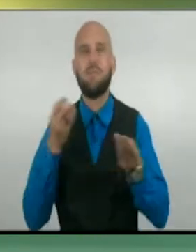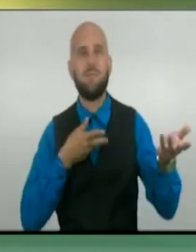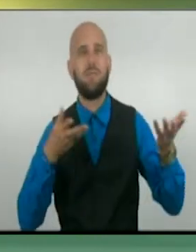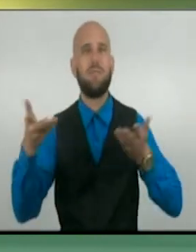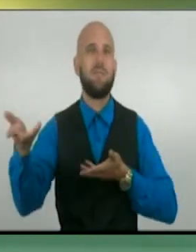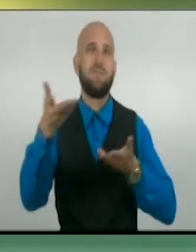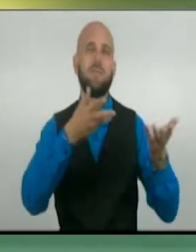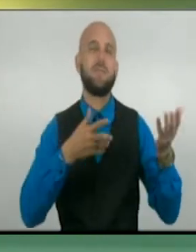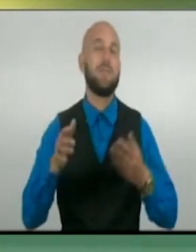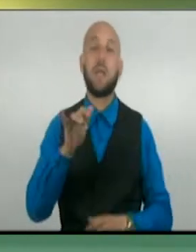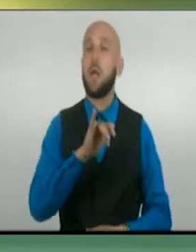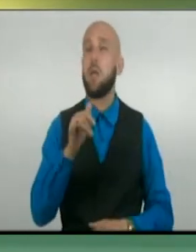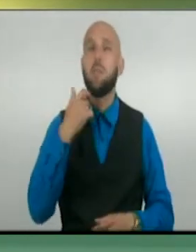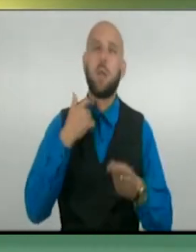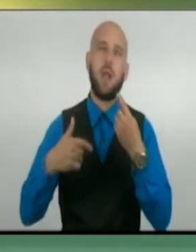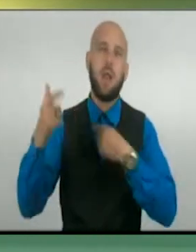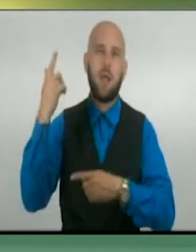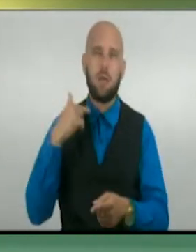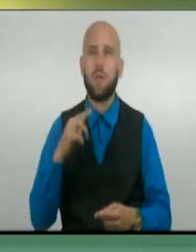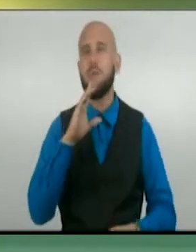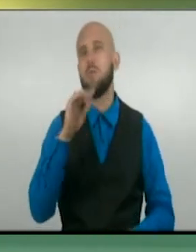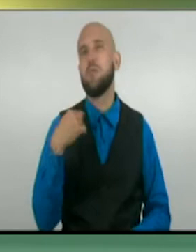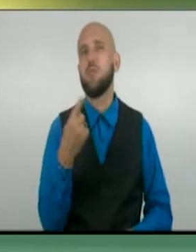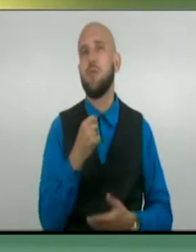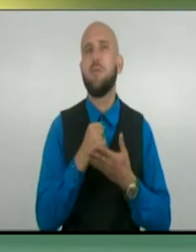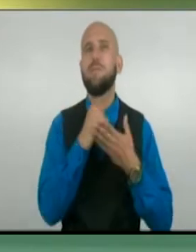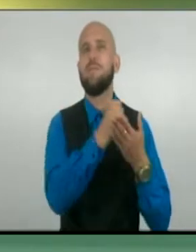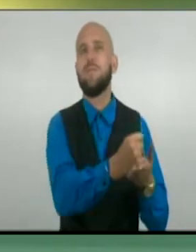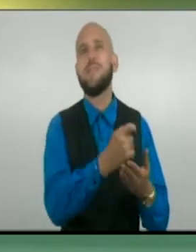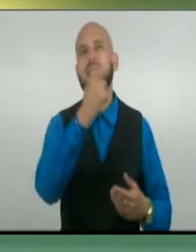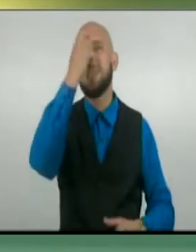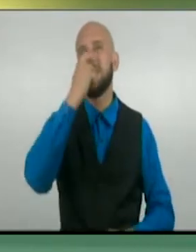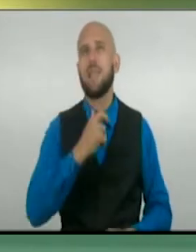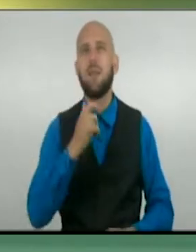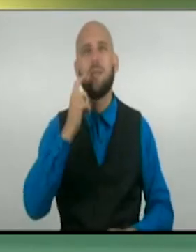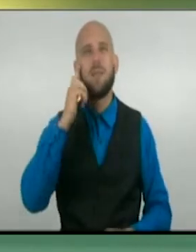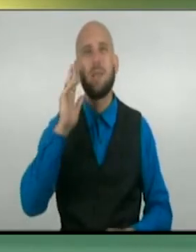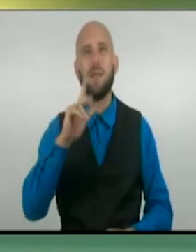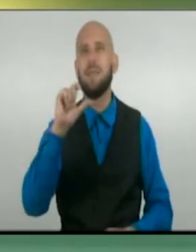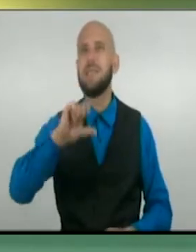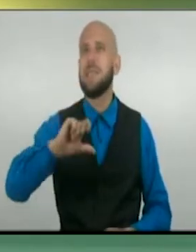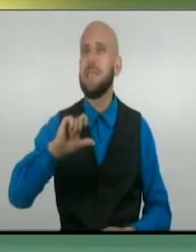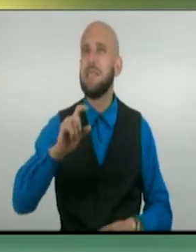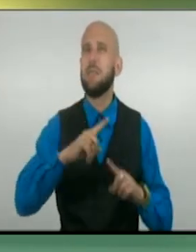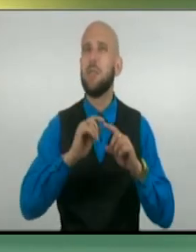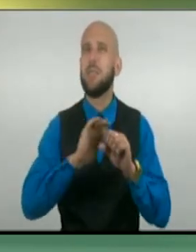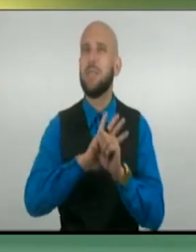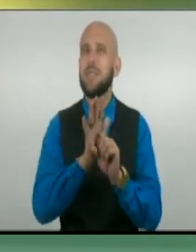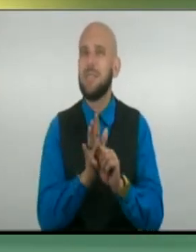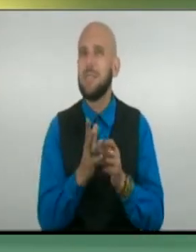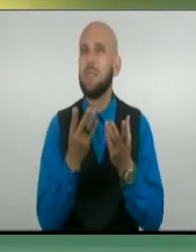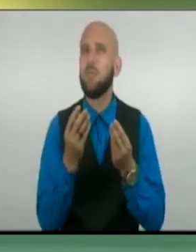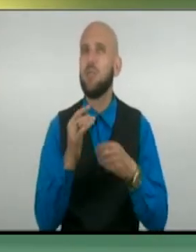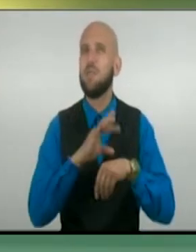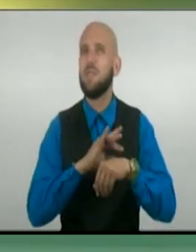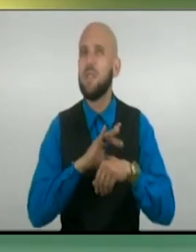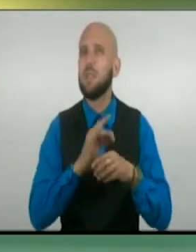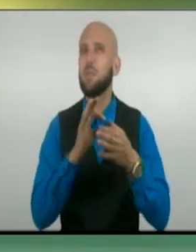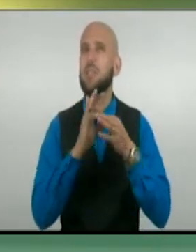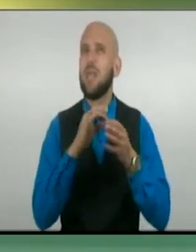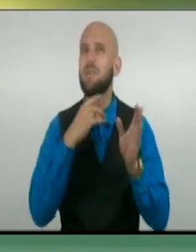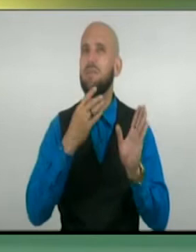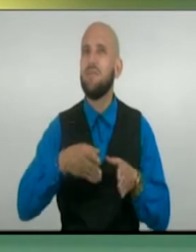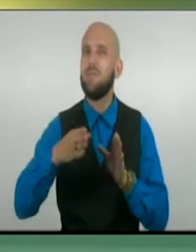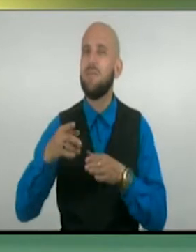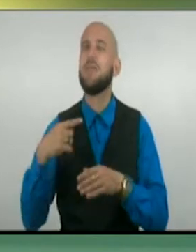que hablábamos de la ayuda que brindamos a la provincia de ciego que estuvo bastante complicada con un lago vi y nosotros